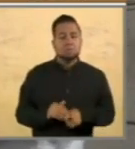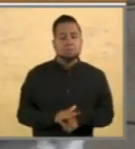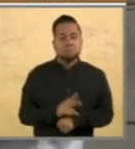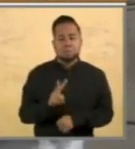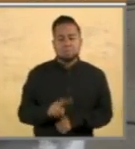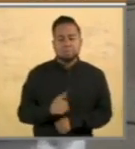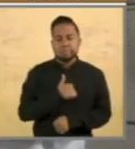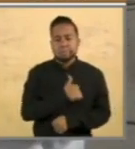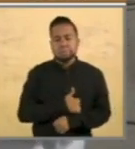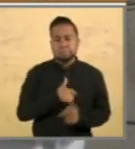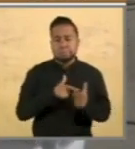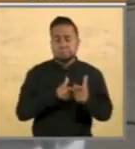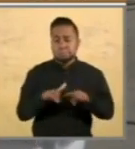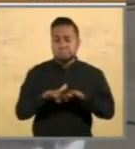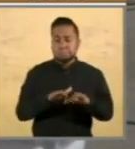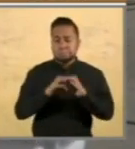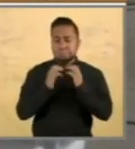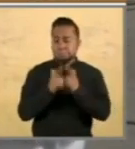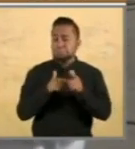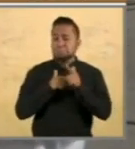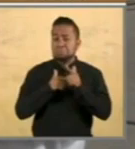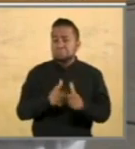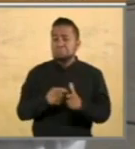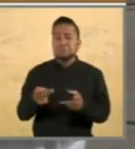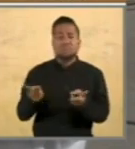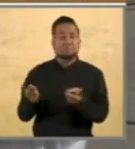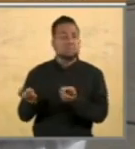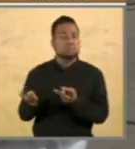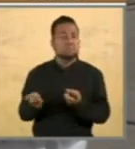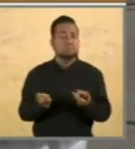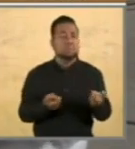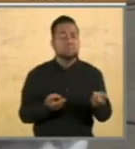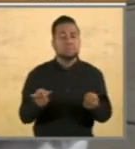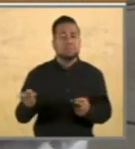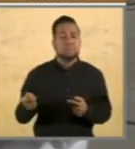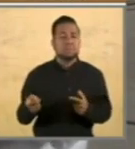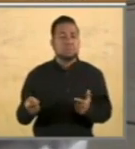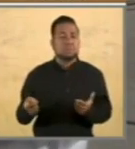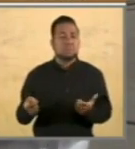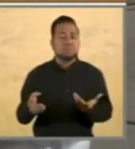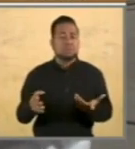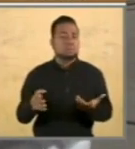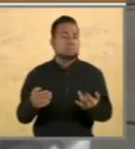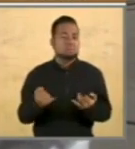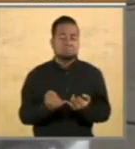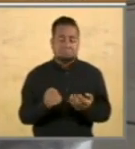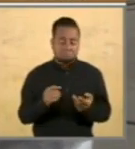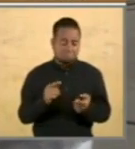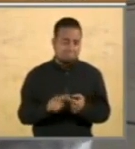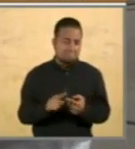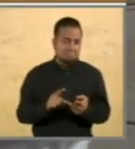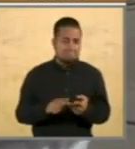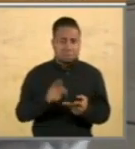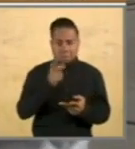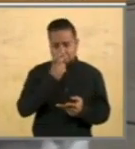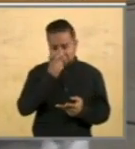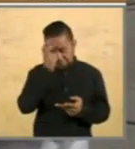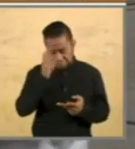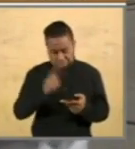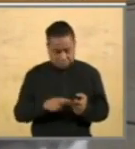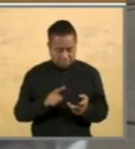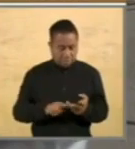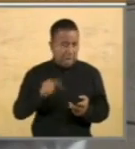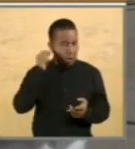desafortunadamente Siguen trabajando en la central de abastos en la central de abastos está como él como el monkey está por ejemplo el chivito está